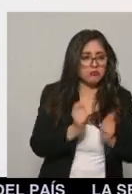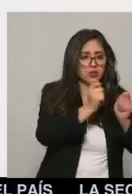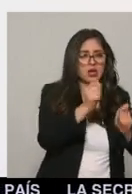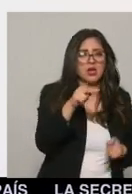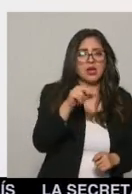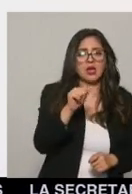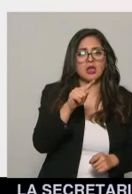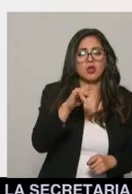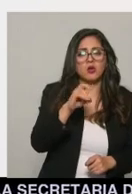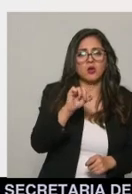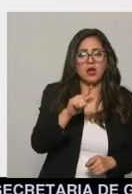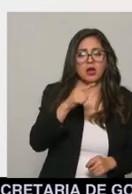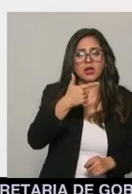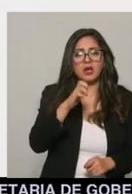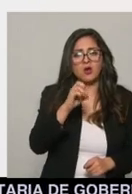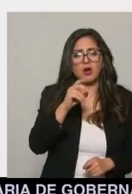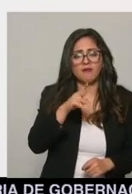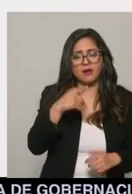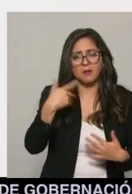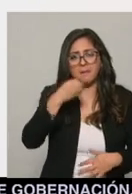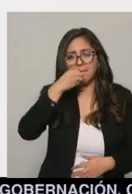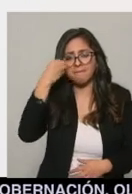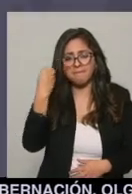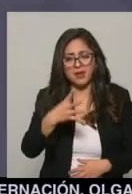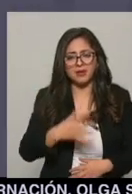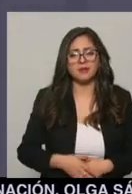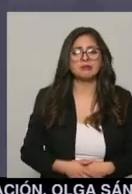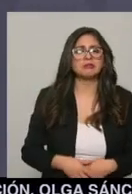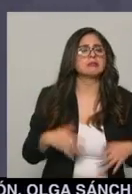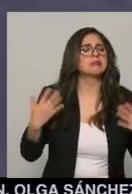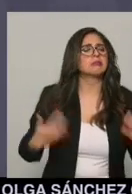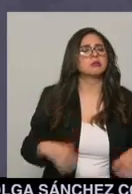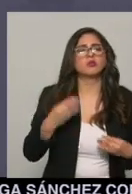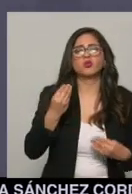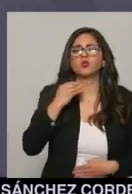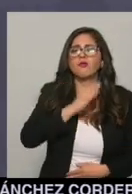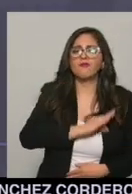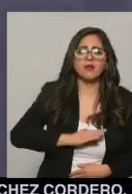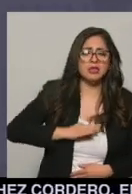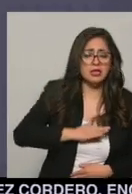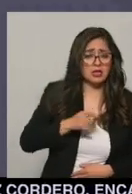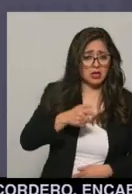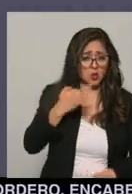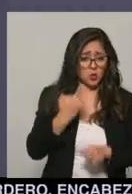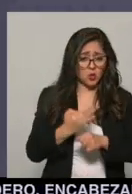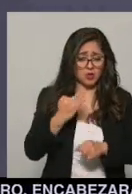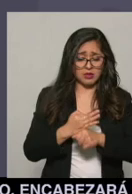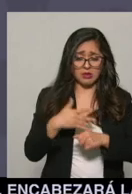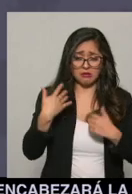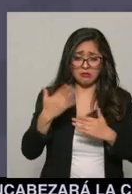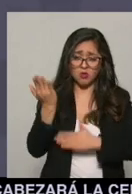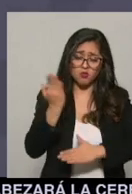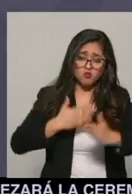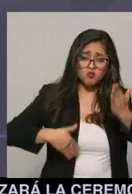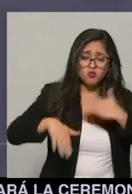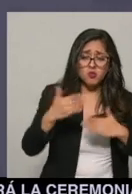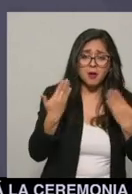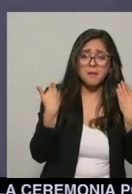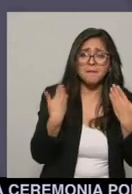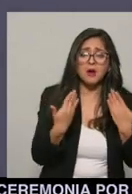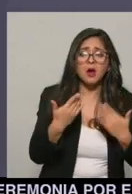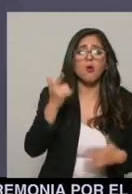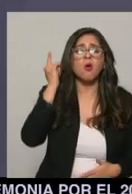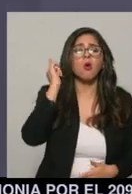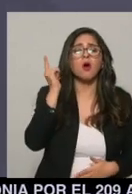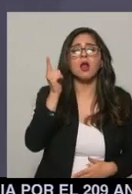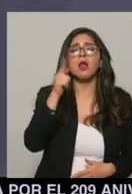maravilloso. No, increíble, qué increíble. Pues yo te felicito, no queda más que decirte que esto es otro reto, que lo has superado muy bien, ¿no? Y te